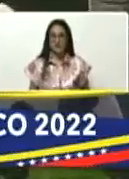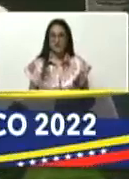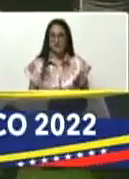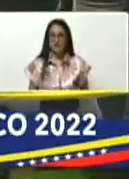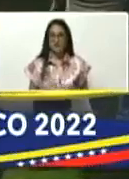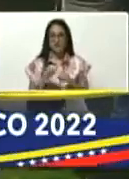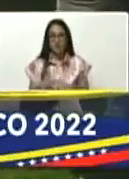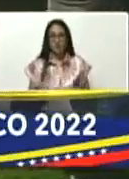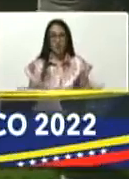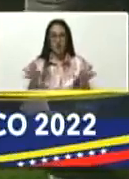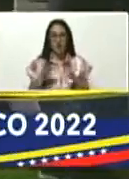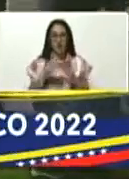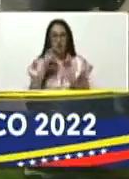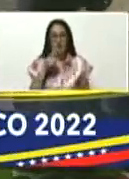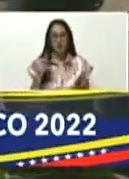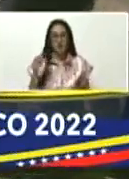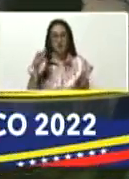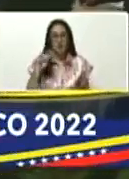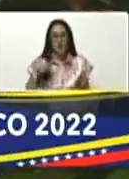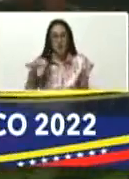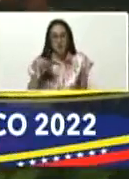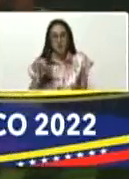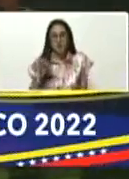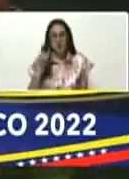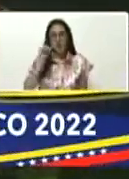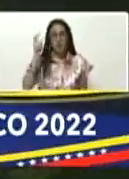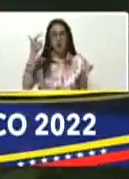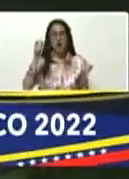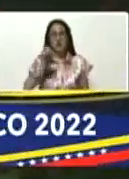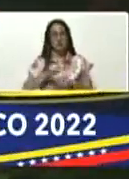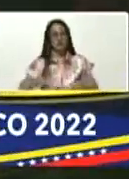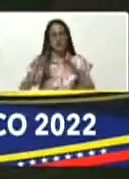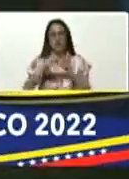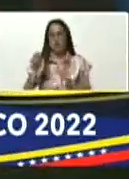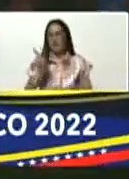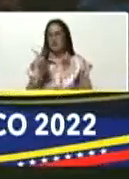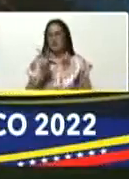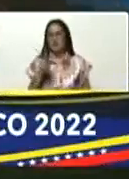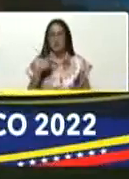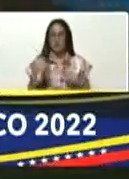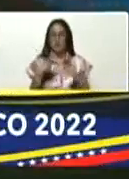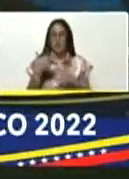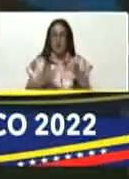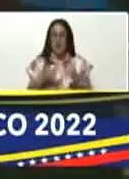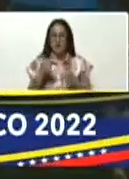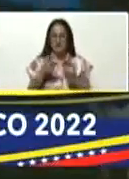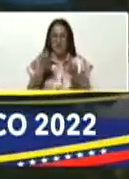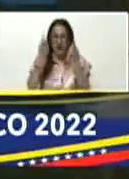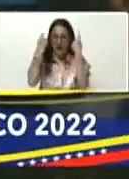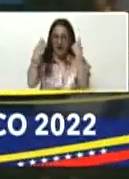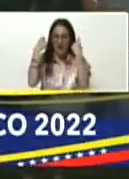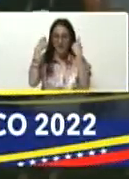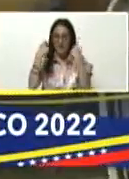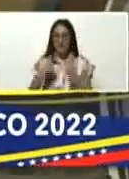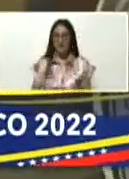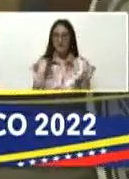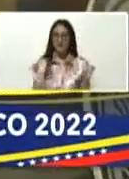nuestra población, tanto guariqueña como al resto de nuestro país. Producimos leche de cabra pasteurizada y